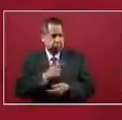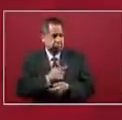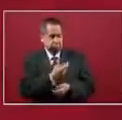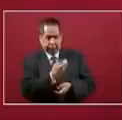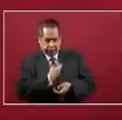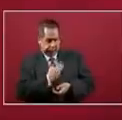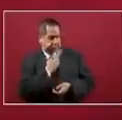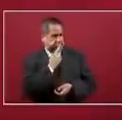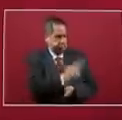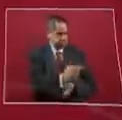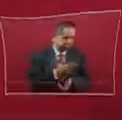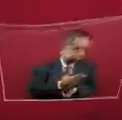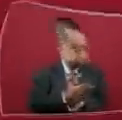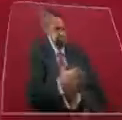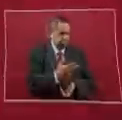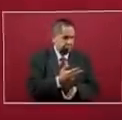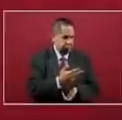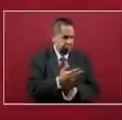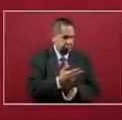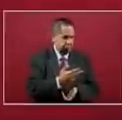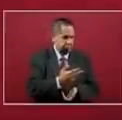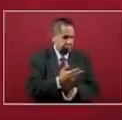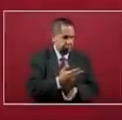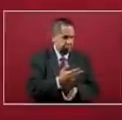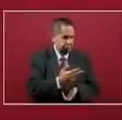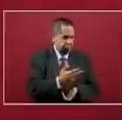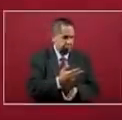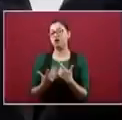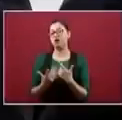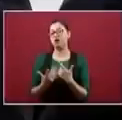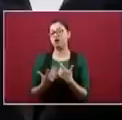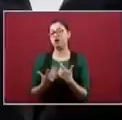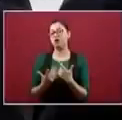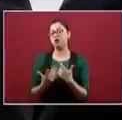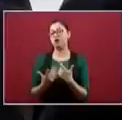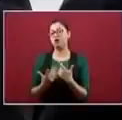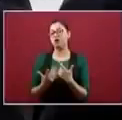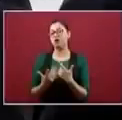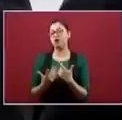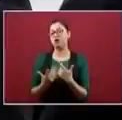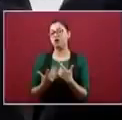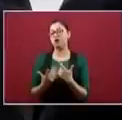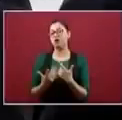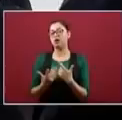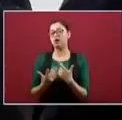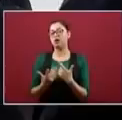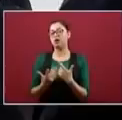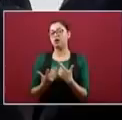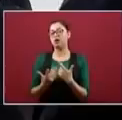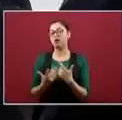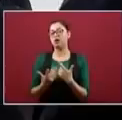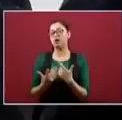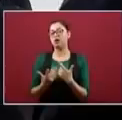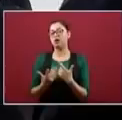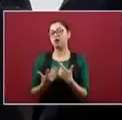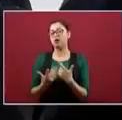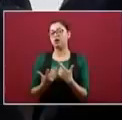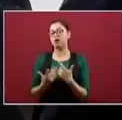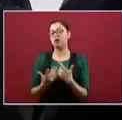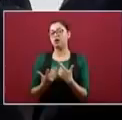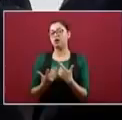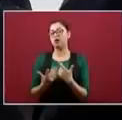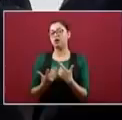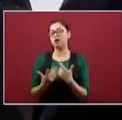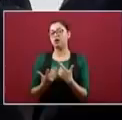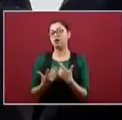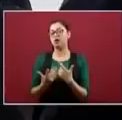Malo sería. Y ahí está, amigos, no solamente eso contestó el presidente, sino que al día siguiente trae